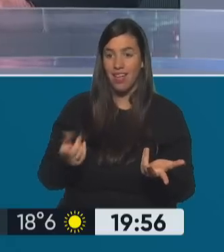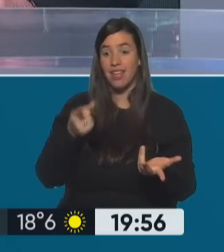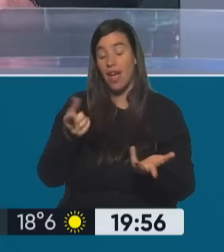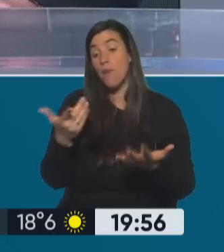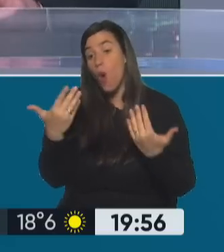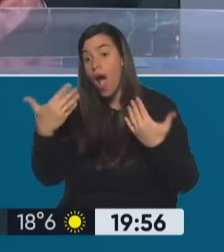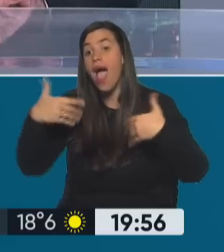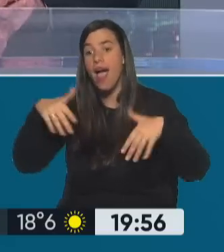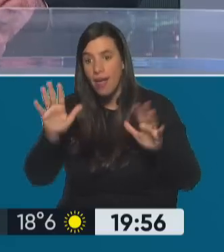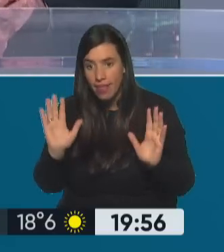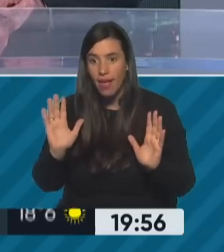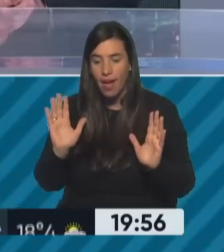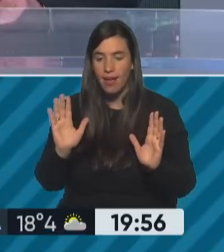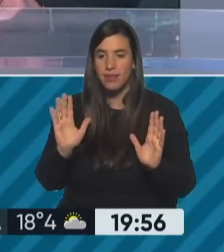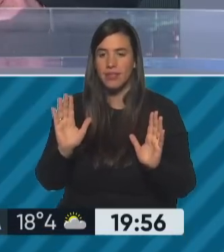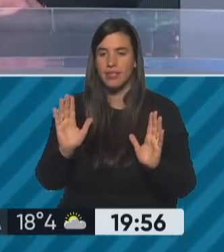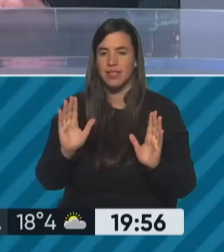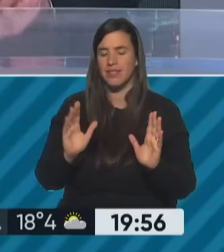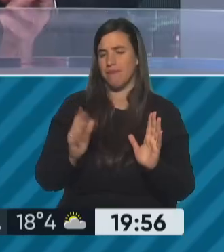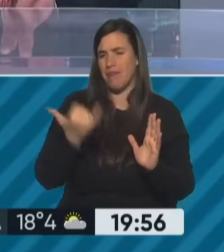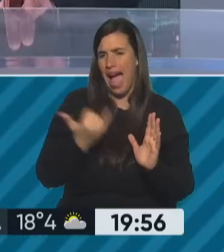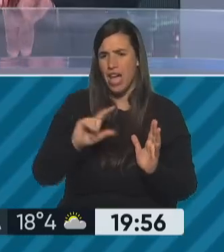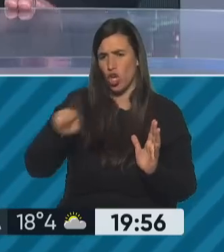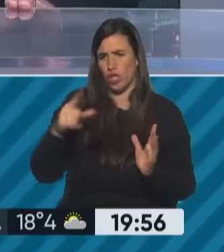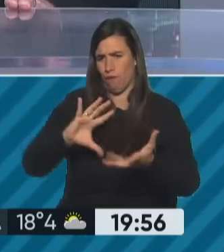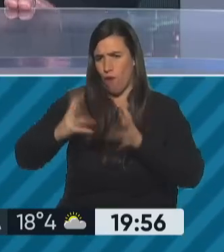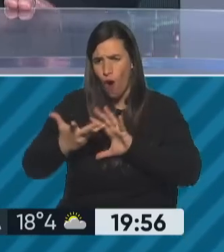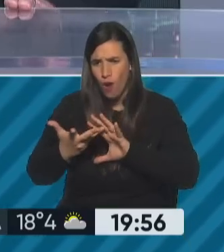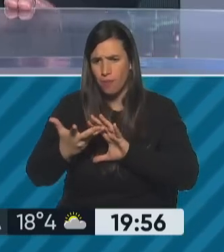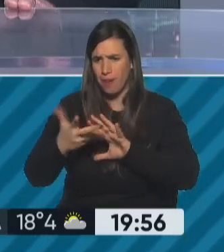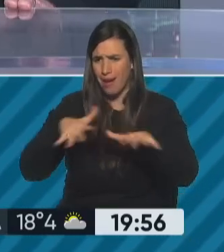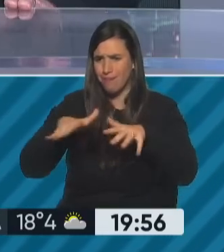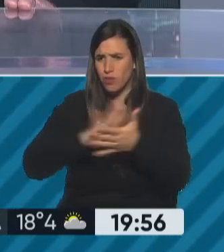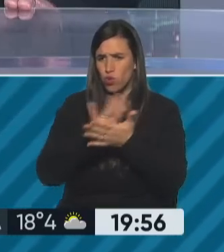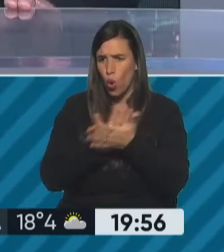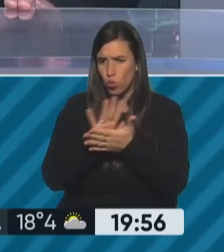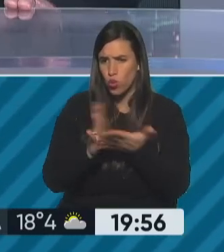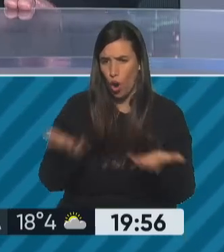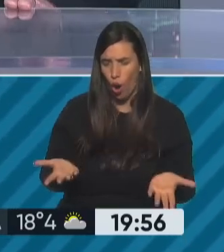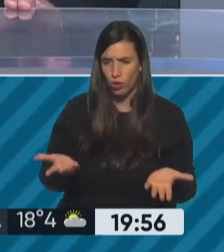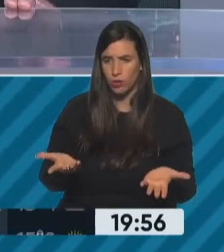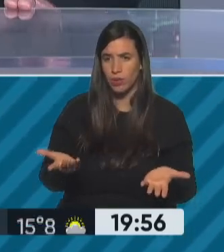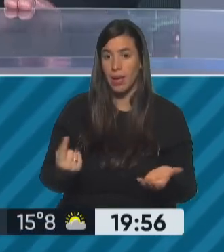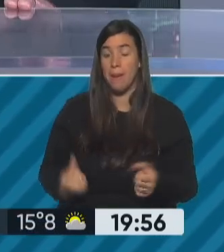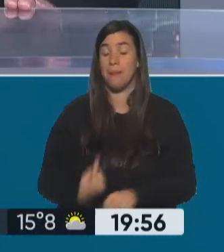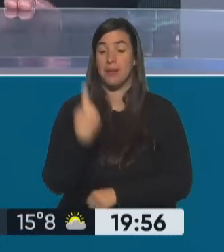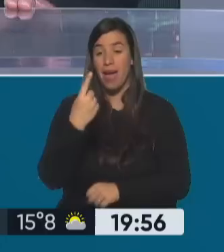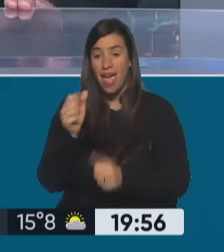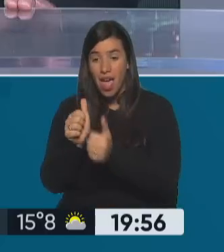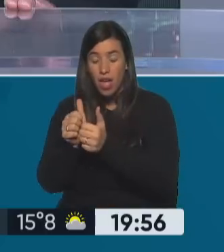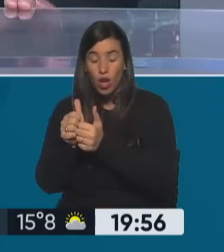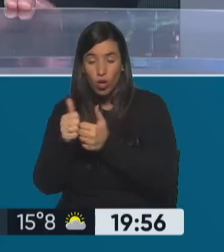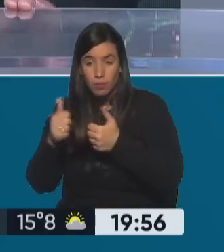haber recurrido y que tiene dos escalones. Primero, agotar la vía en la provincia, después la Cámara Nacional Electoral